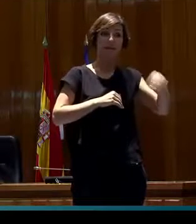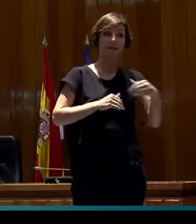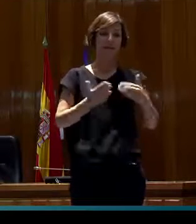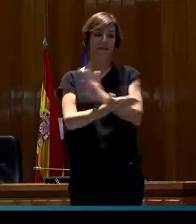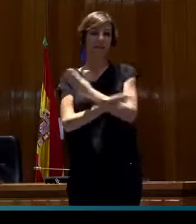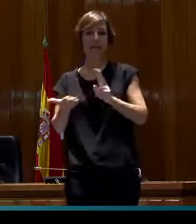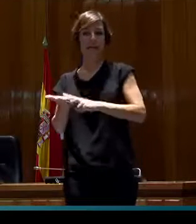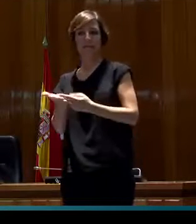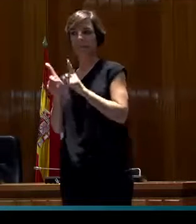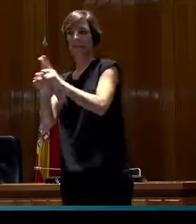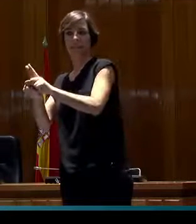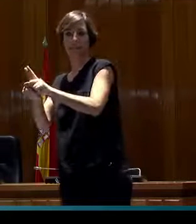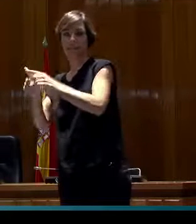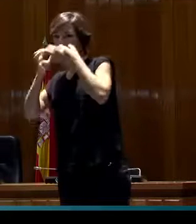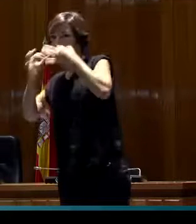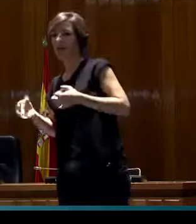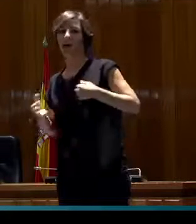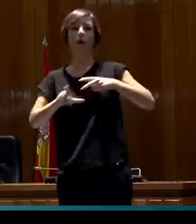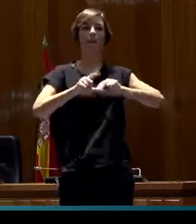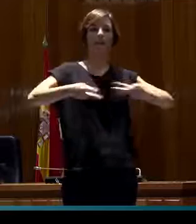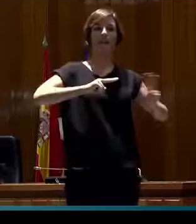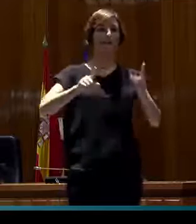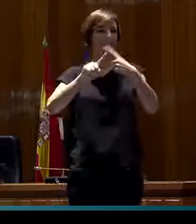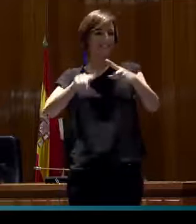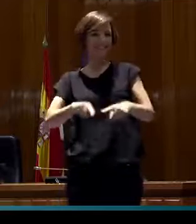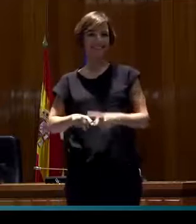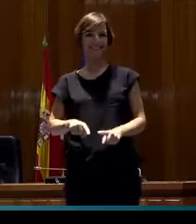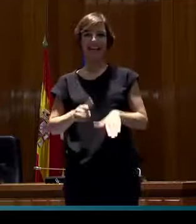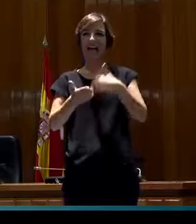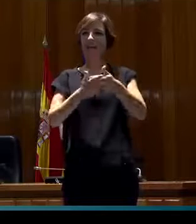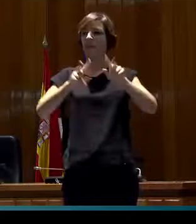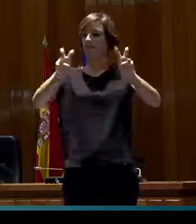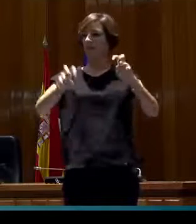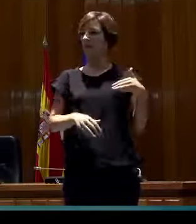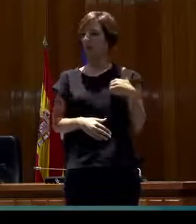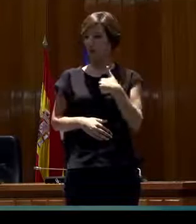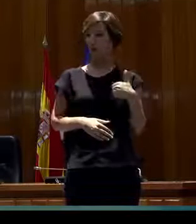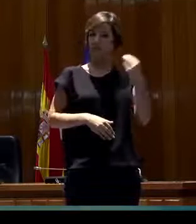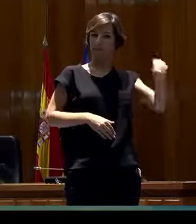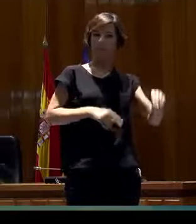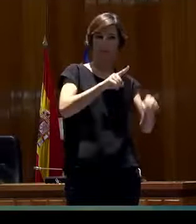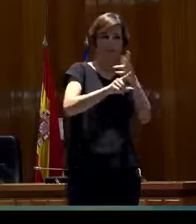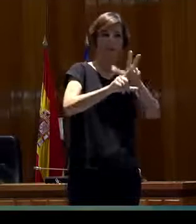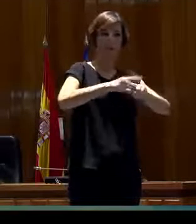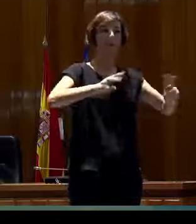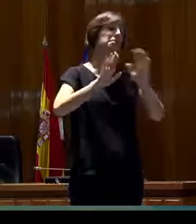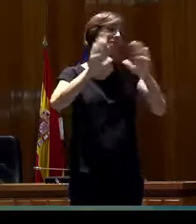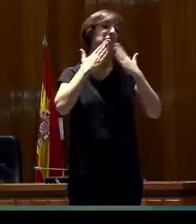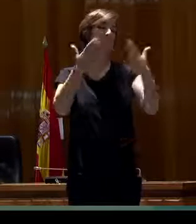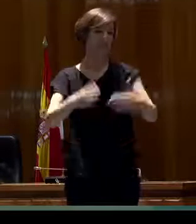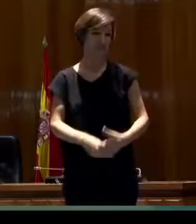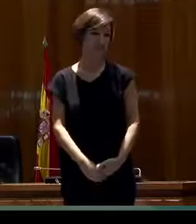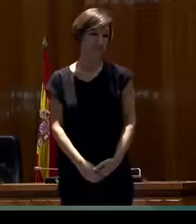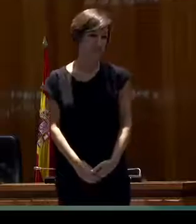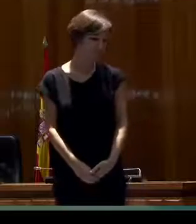y videointérpretes. Y, de hecho, asigna unas nuevas funciones al papel del intérprete. Pues muchas gracias.